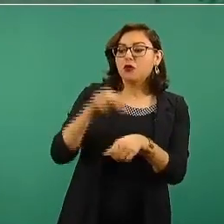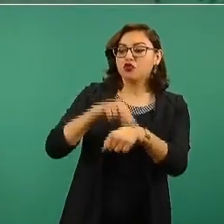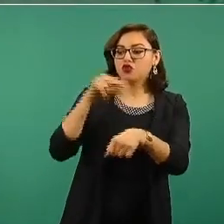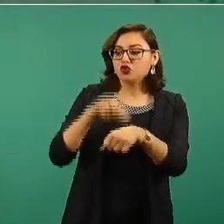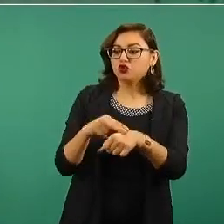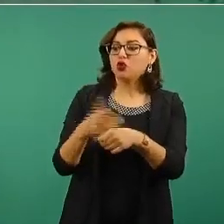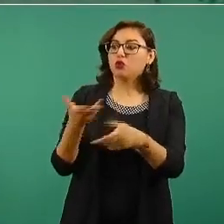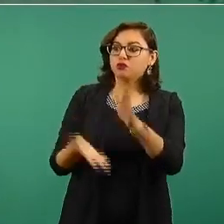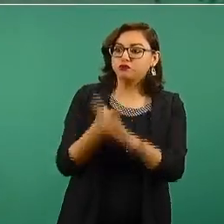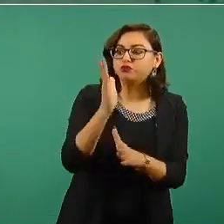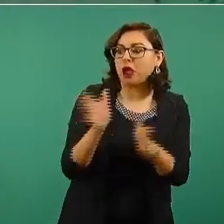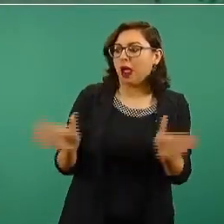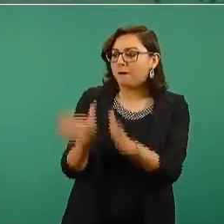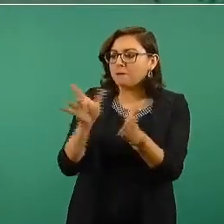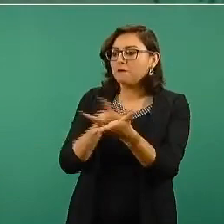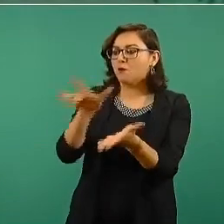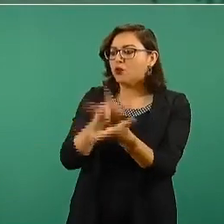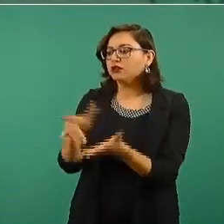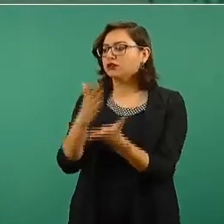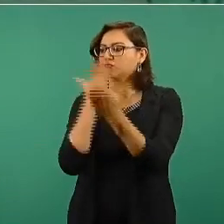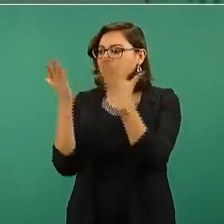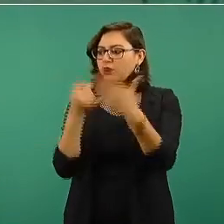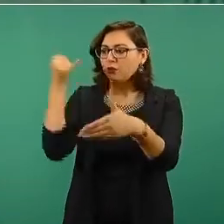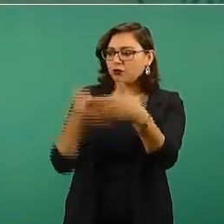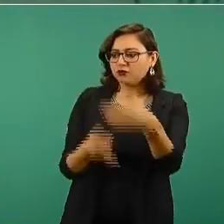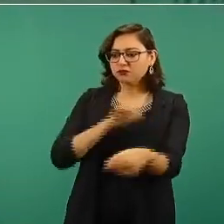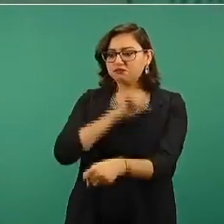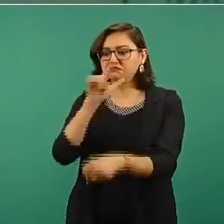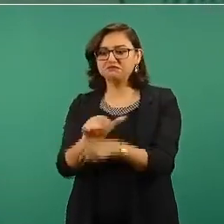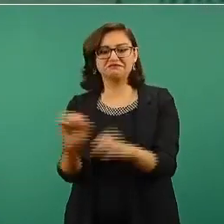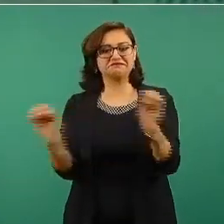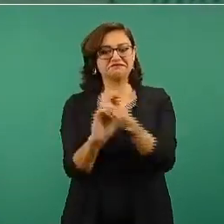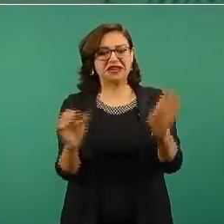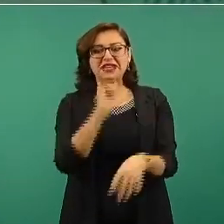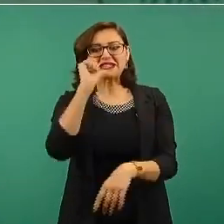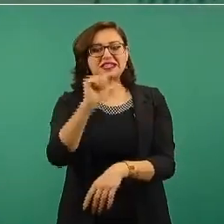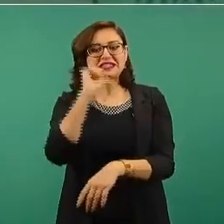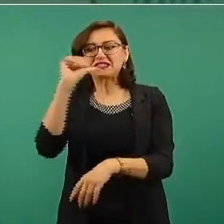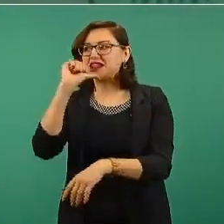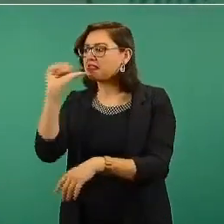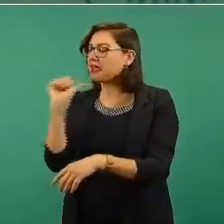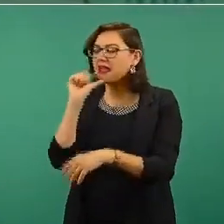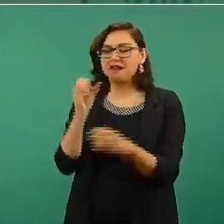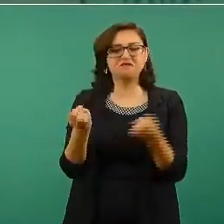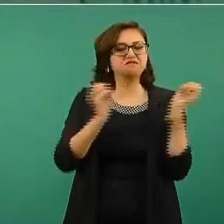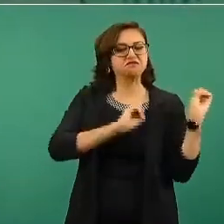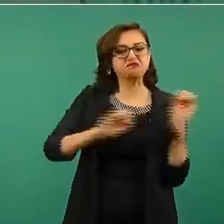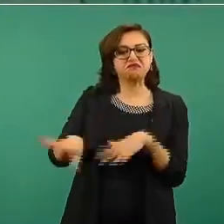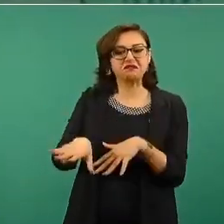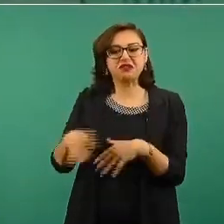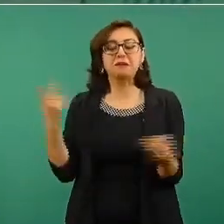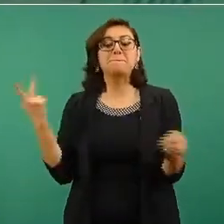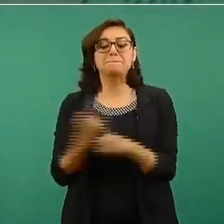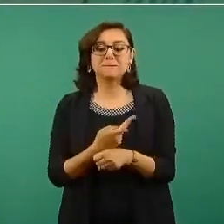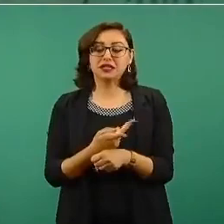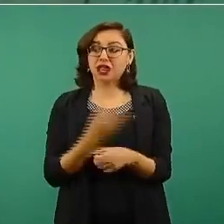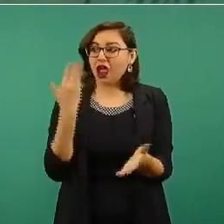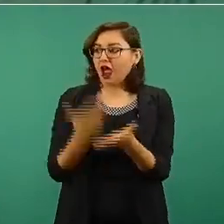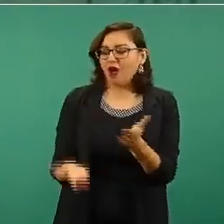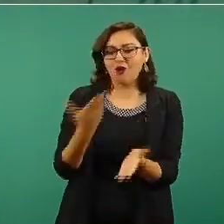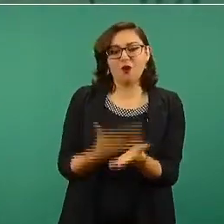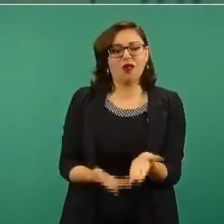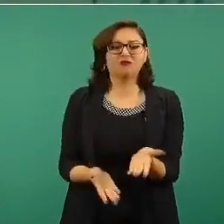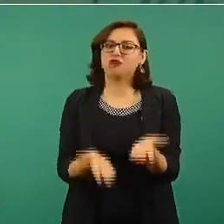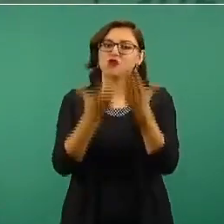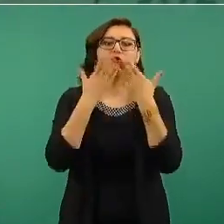y no tenemos los médicos que requiere el país, ni los especialistas. Por eso también ahora hay un